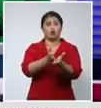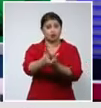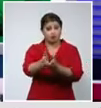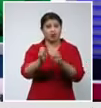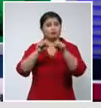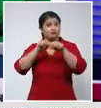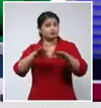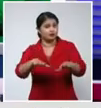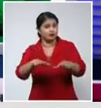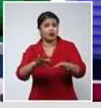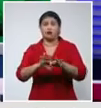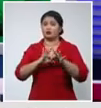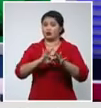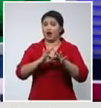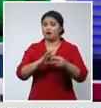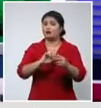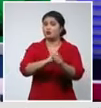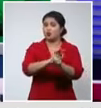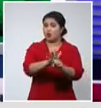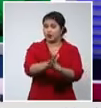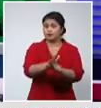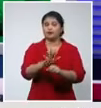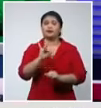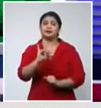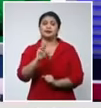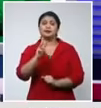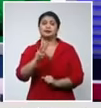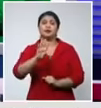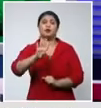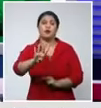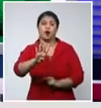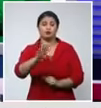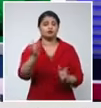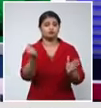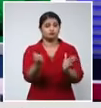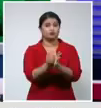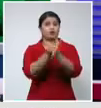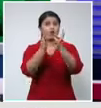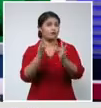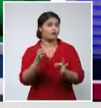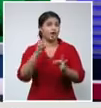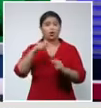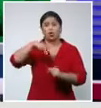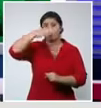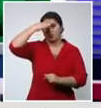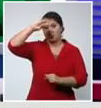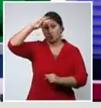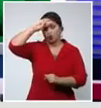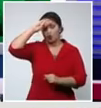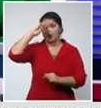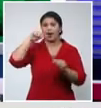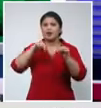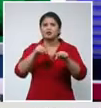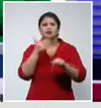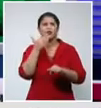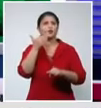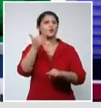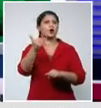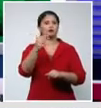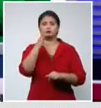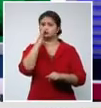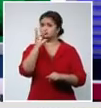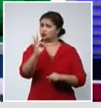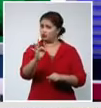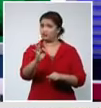734 casos confirmados en un día en nuestro país es una cifra muy elevada, que vamos a